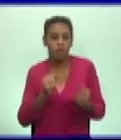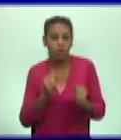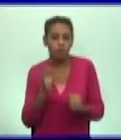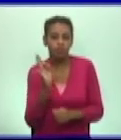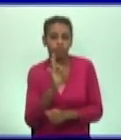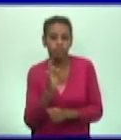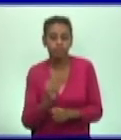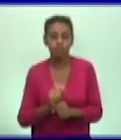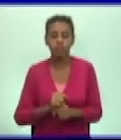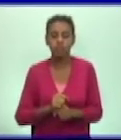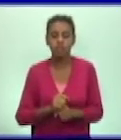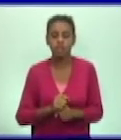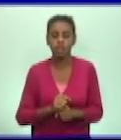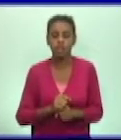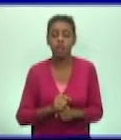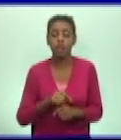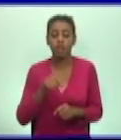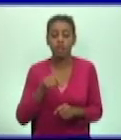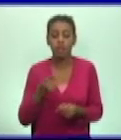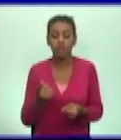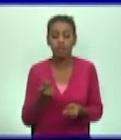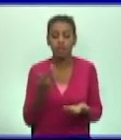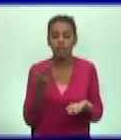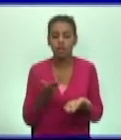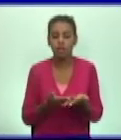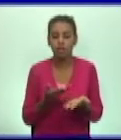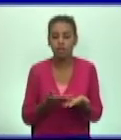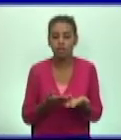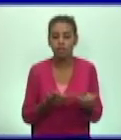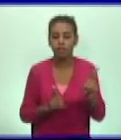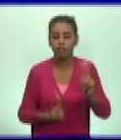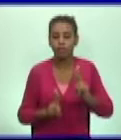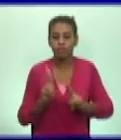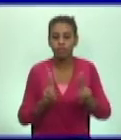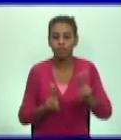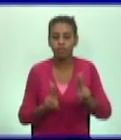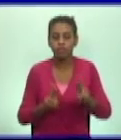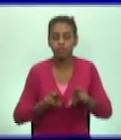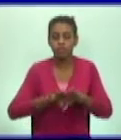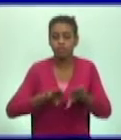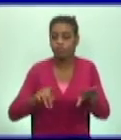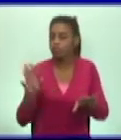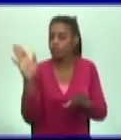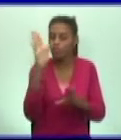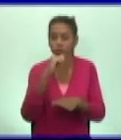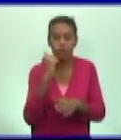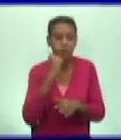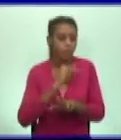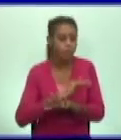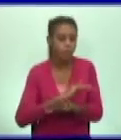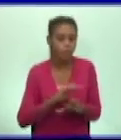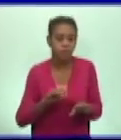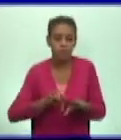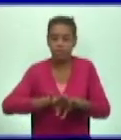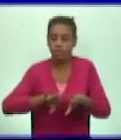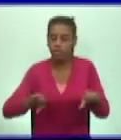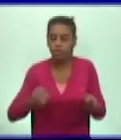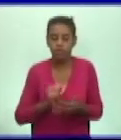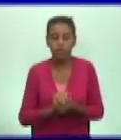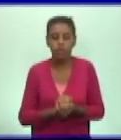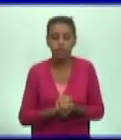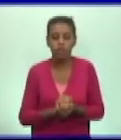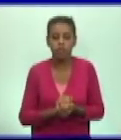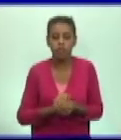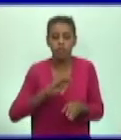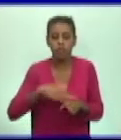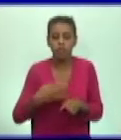franceses. Pues entonces en esta cumbre se toma como acuerdo que la división artificial dejaría de existir en 1956, luego de